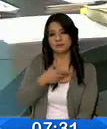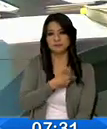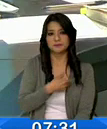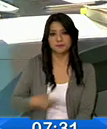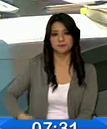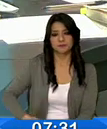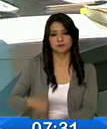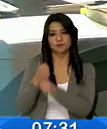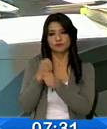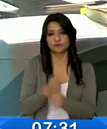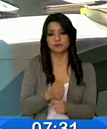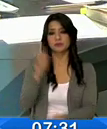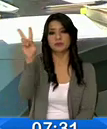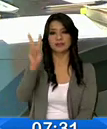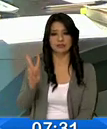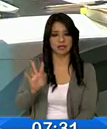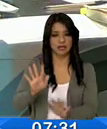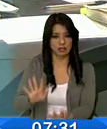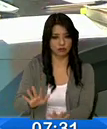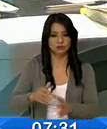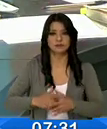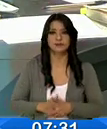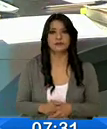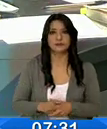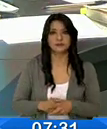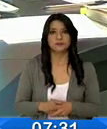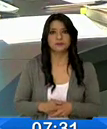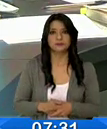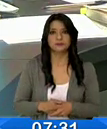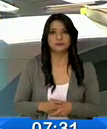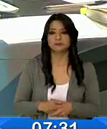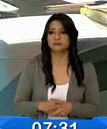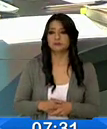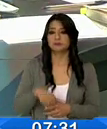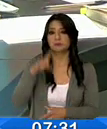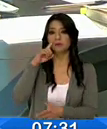de Venezolanos en el Exterior. Partamos de un hecho. ¿Cuándo cae Maduro?